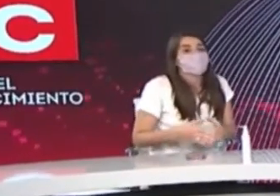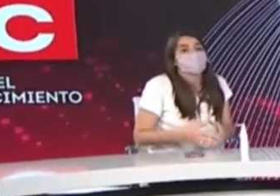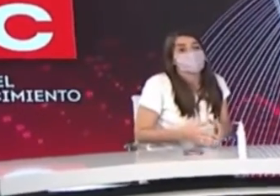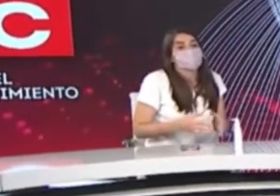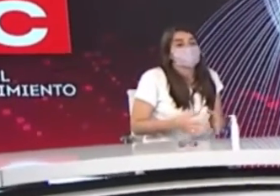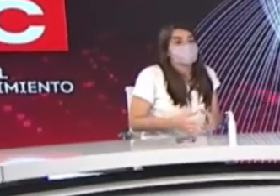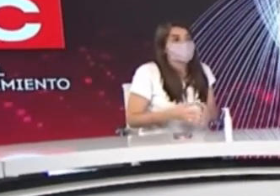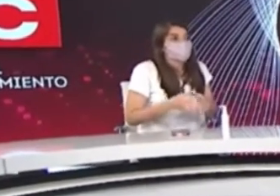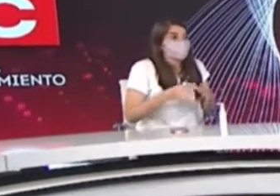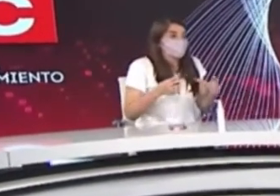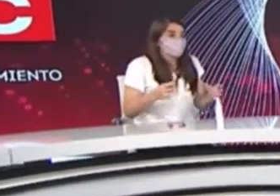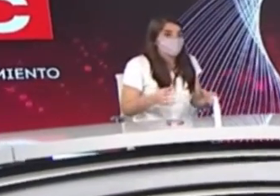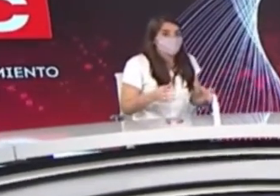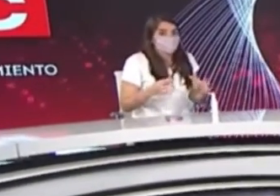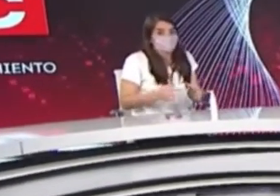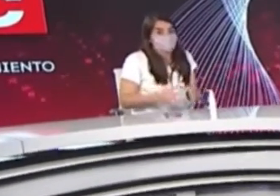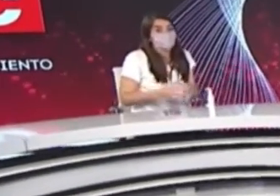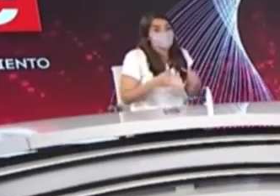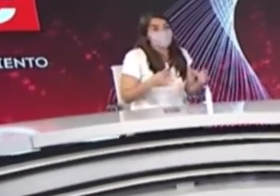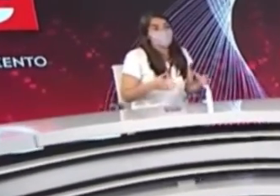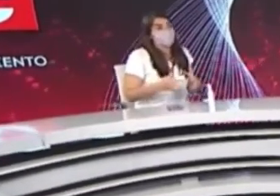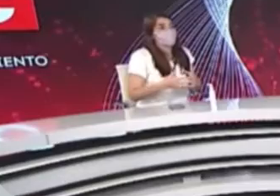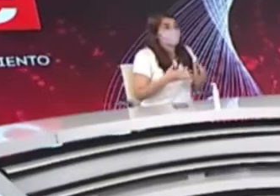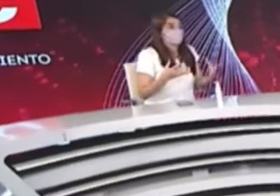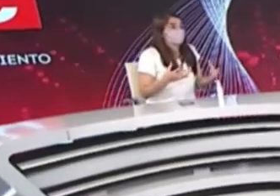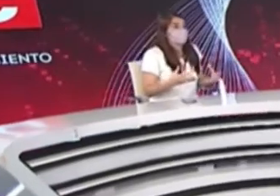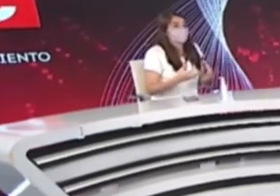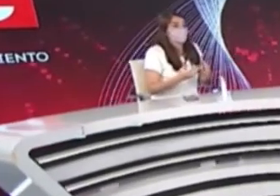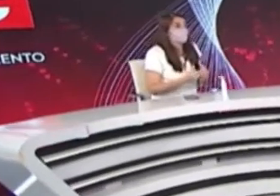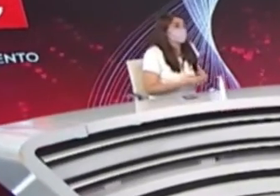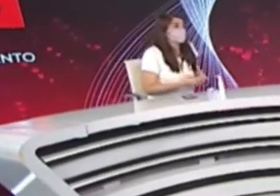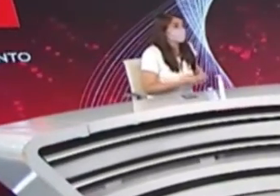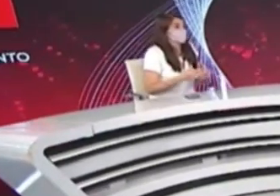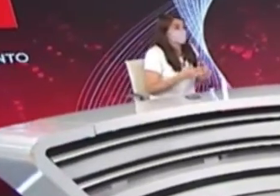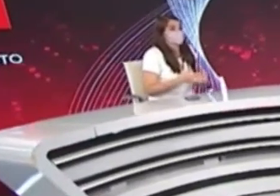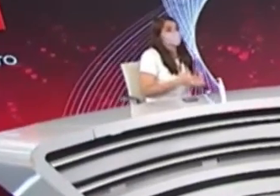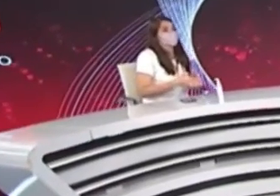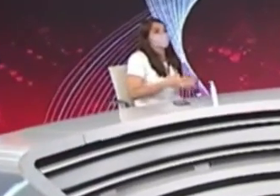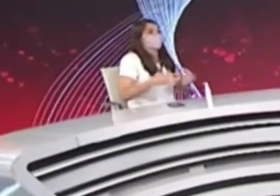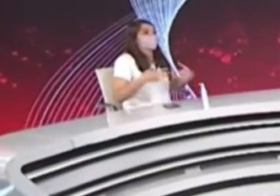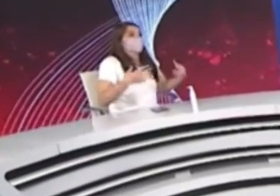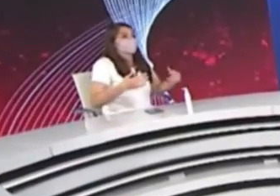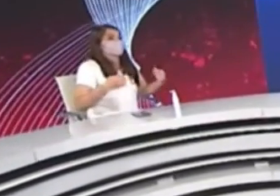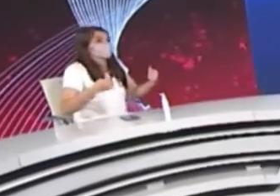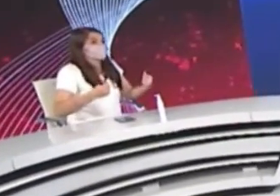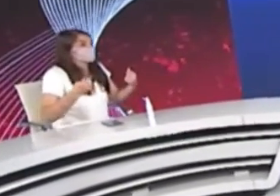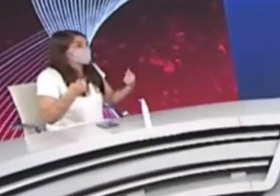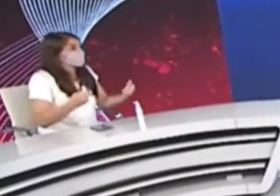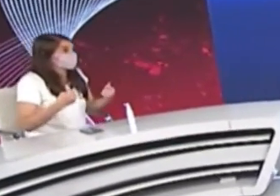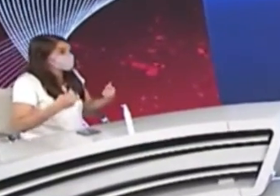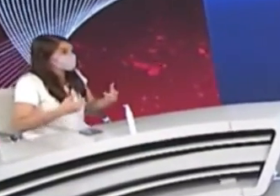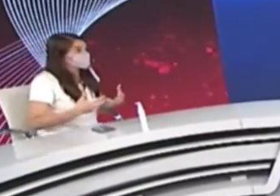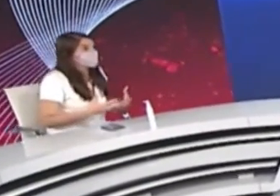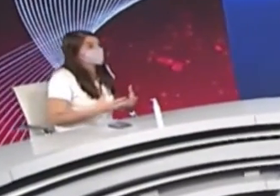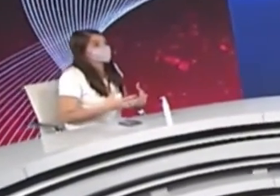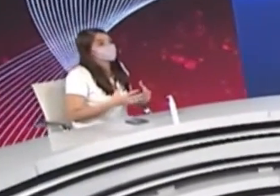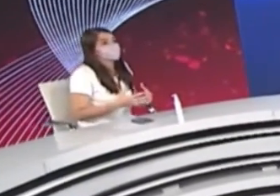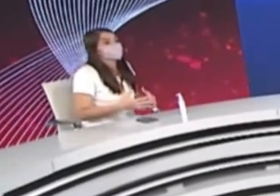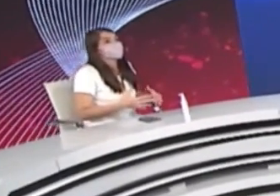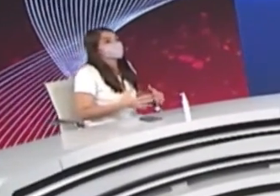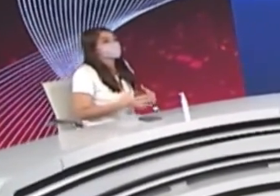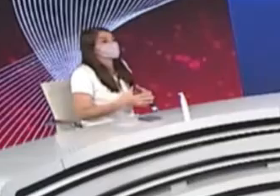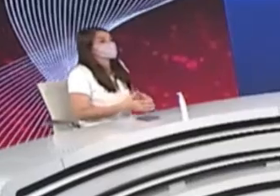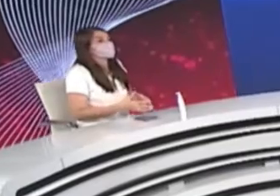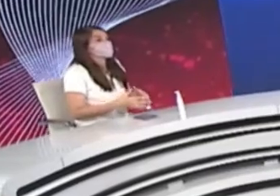esto. Bueno, la realidad es que hay que dejar en claro que primero que la vacuna no le iba a proteger en dos días, porque necesitamos, para preparar a todos los soldaditos de nuestro batallón